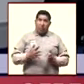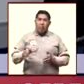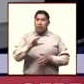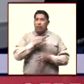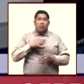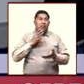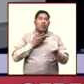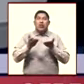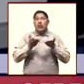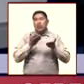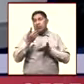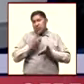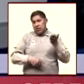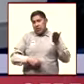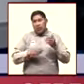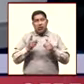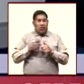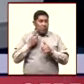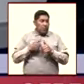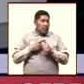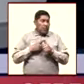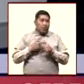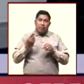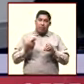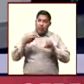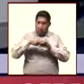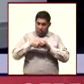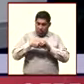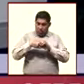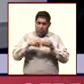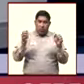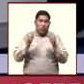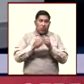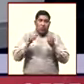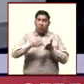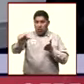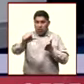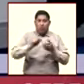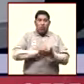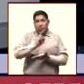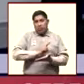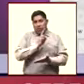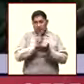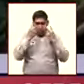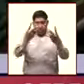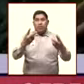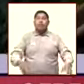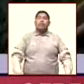sobre los servicios que ofrecen y principalmente el ingreso directo con pago a la universidad. Vea.